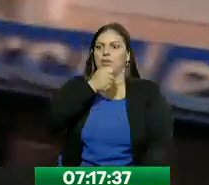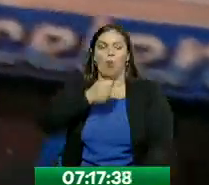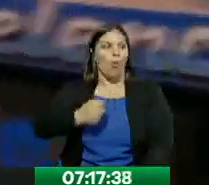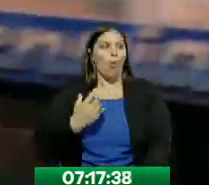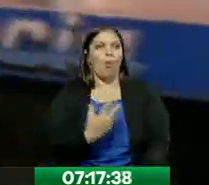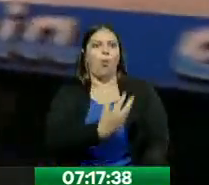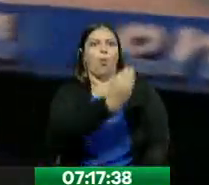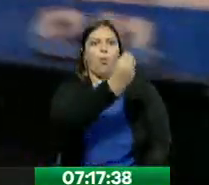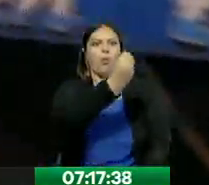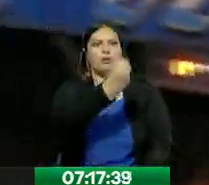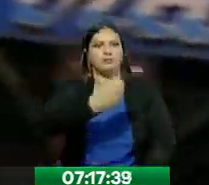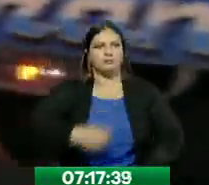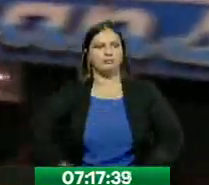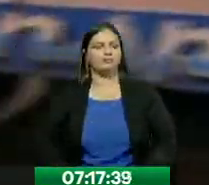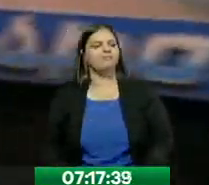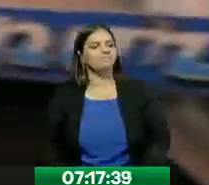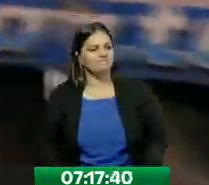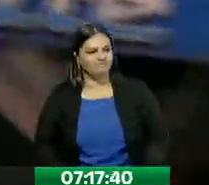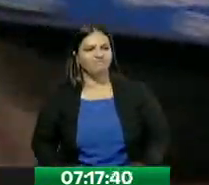decidimos seguirlos.